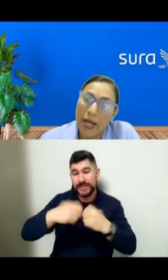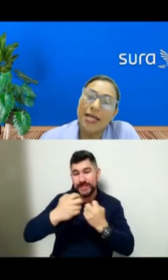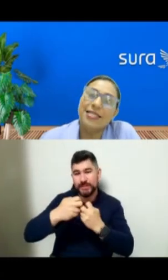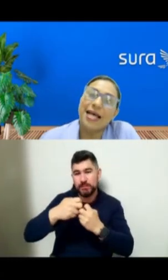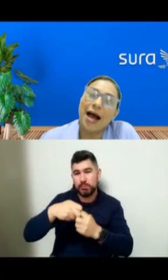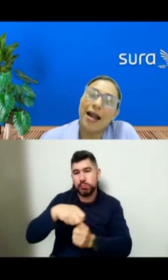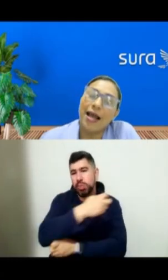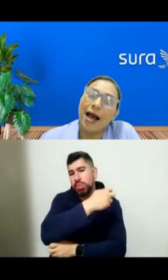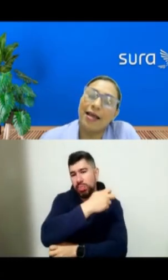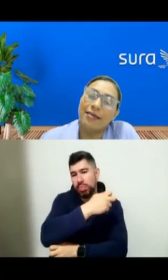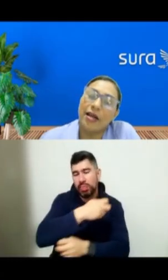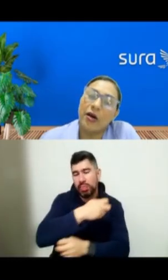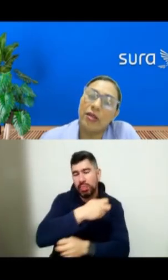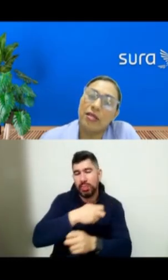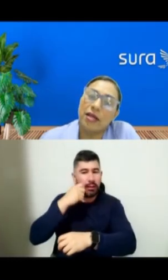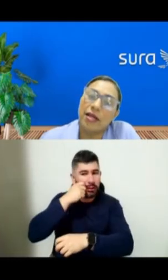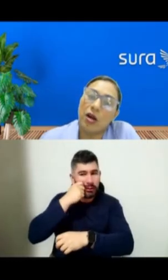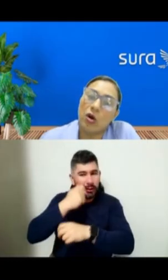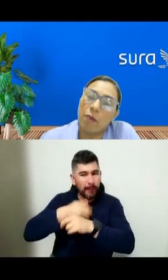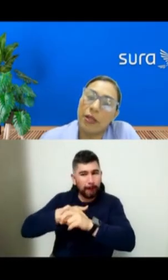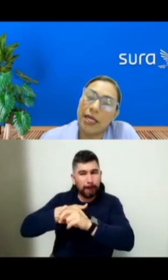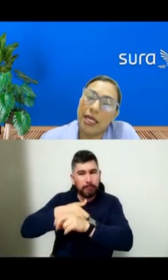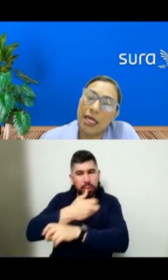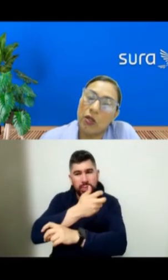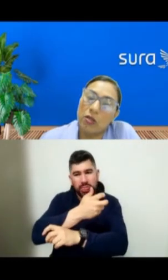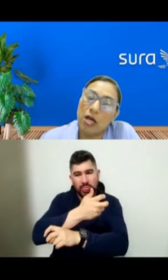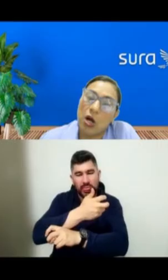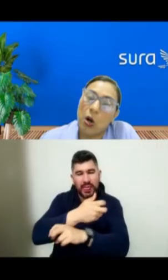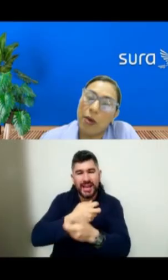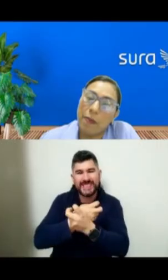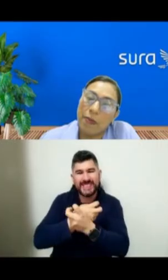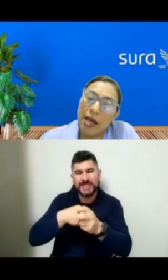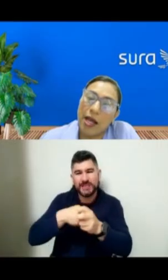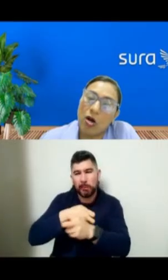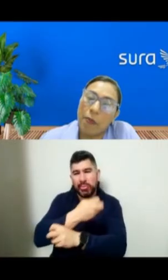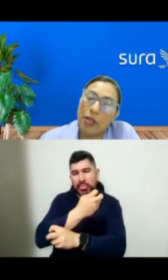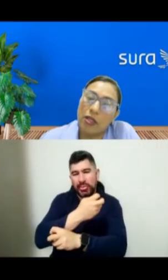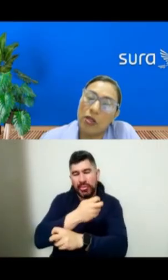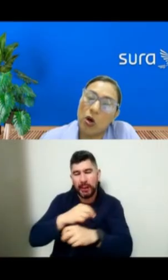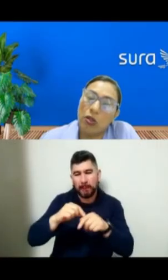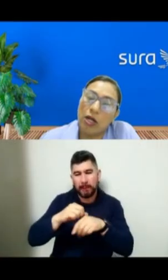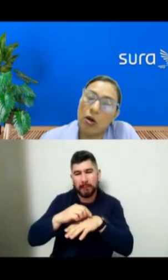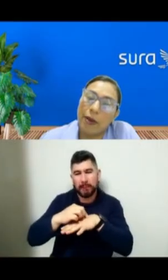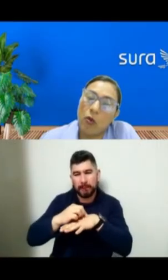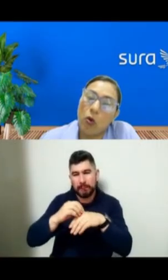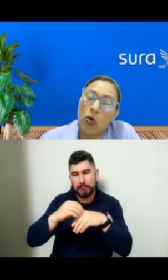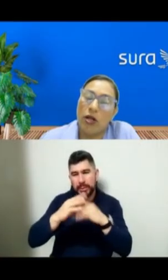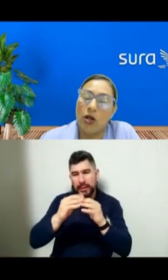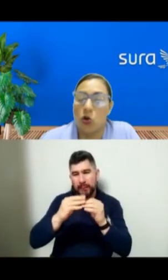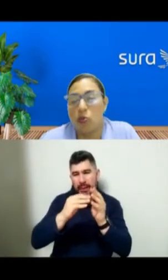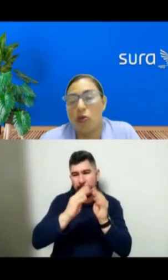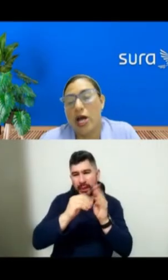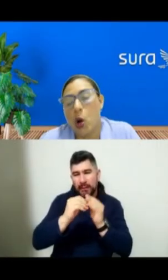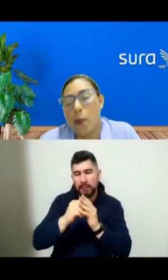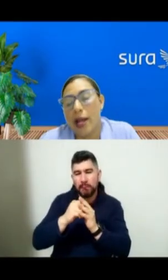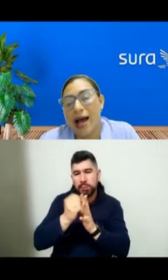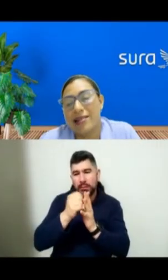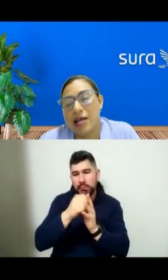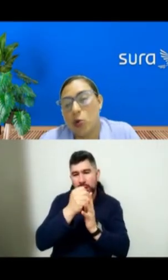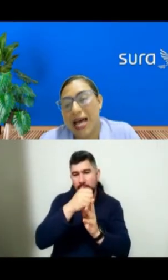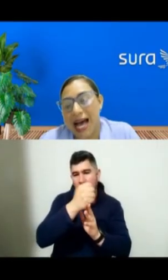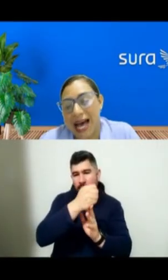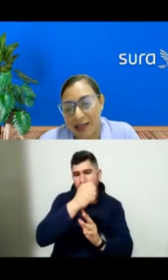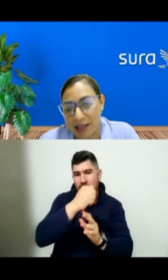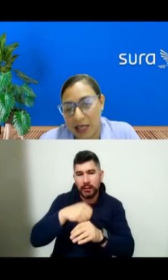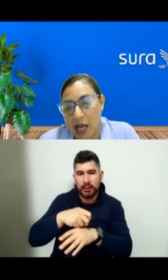se rompe y sale al exterior, es decir, que rompe tejidos, rompe piel, rompe tendones, rompe músculos, incluso puede